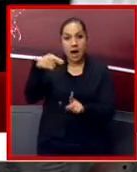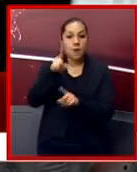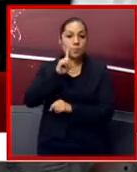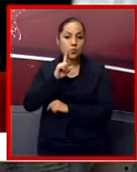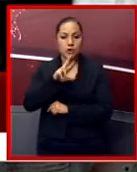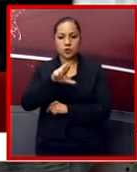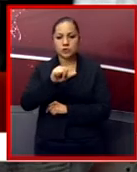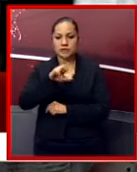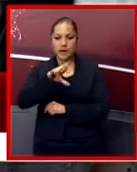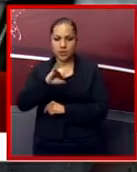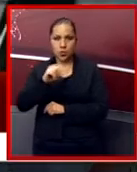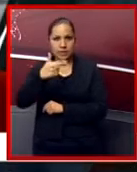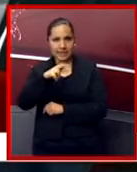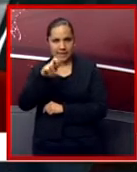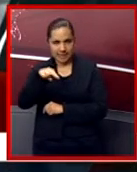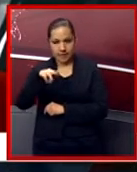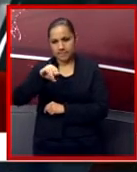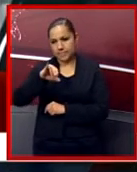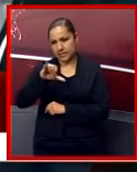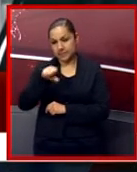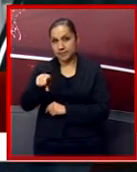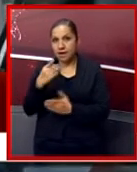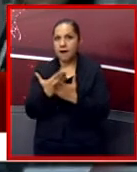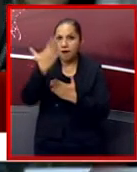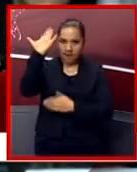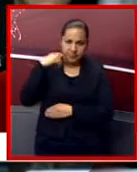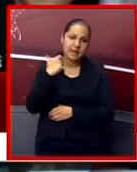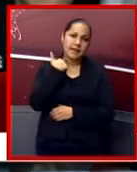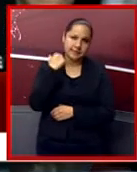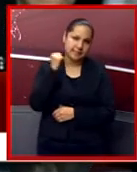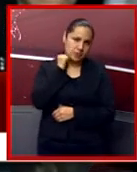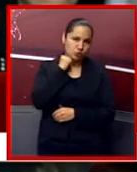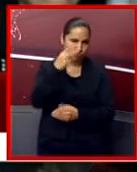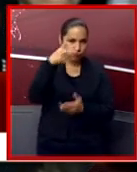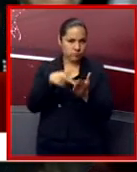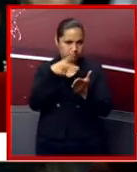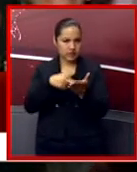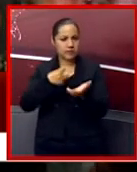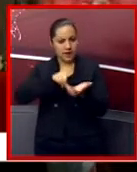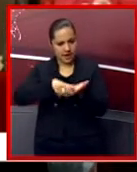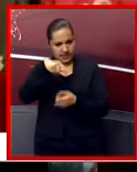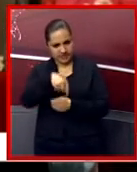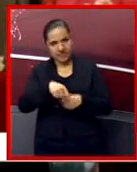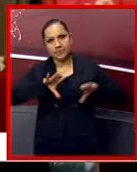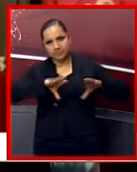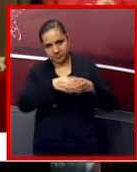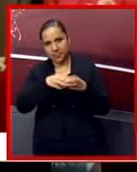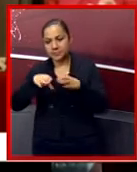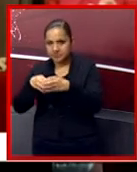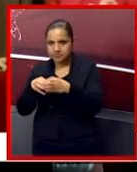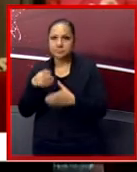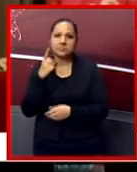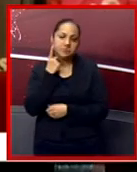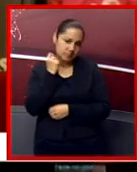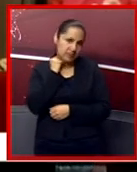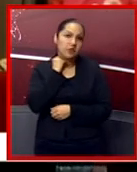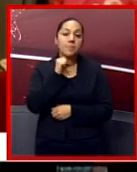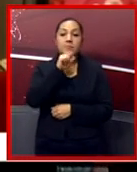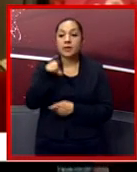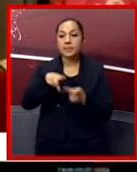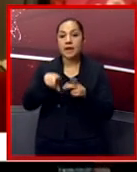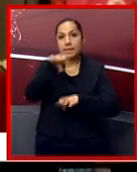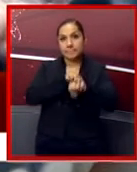Rosario Green Macías, senadora de la República en 2 periodos distintos y embajadora emérita, y quien falleciera el